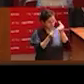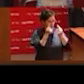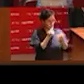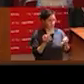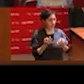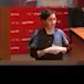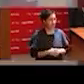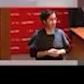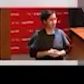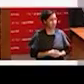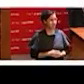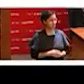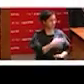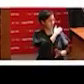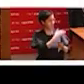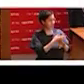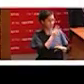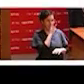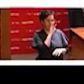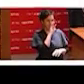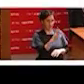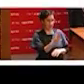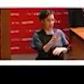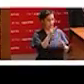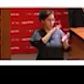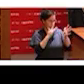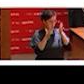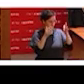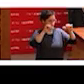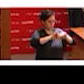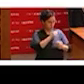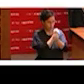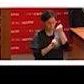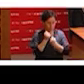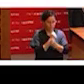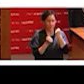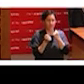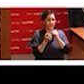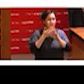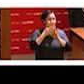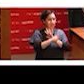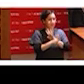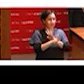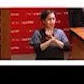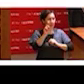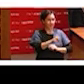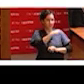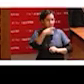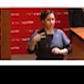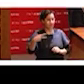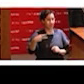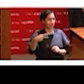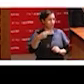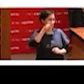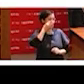pues en los últimos 3 años en plena crisis económica Eh Pues la verdad es que los resultados son